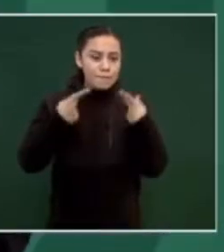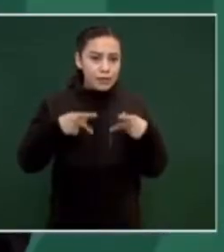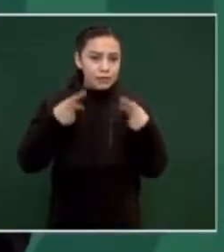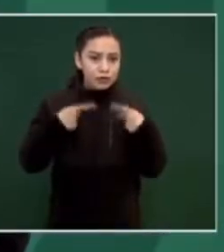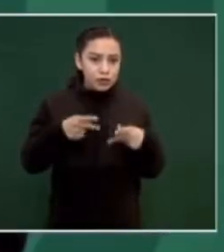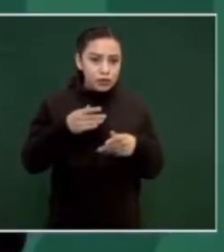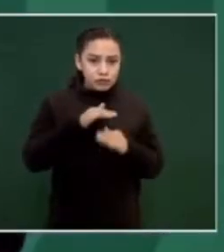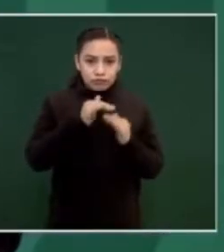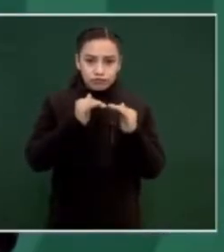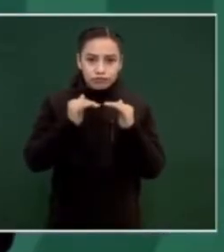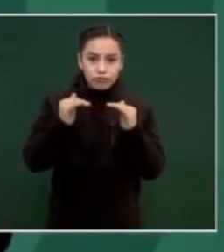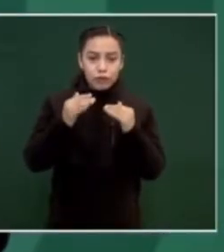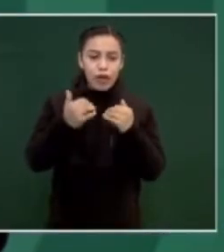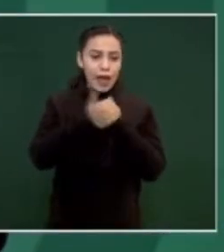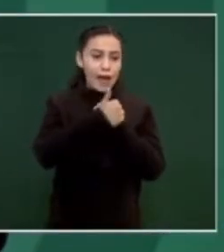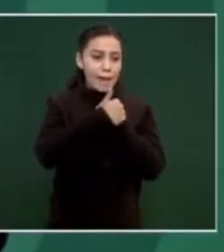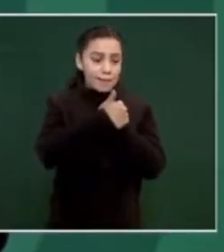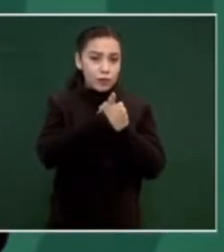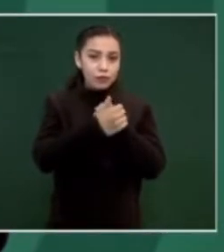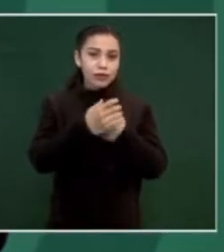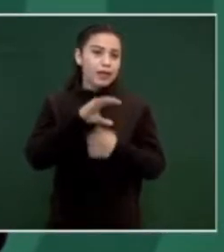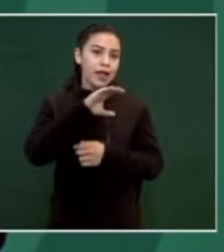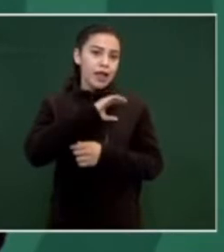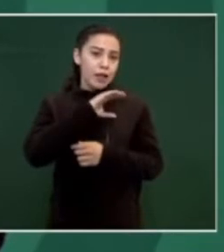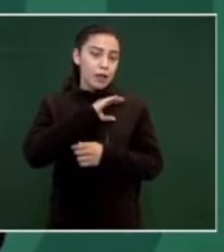no le tienen amor al pueblo